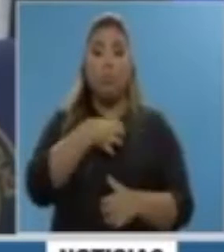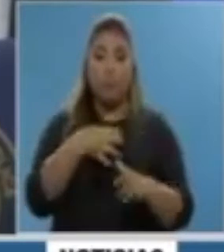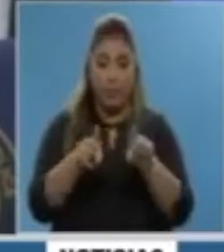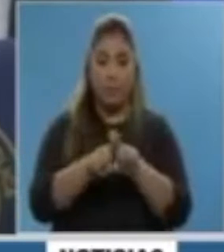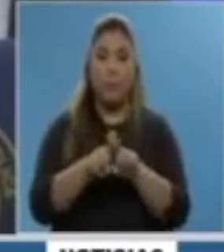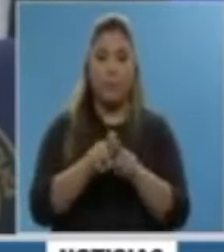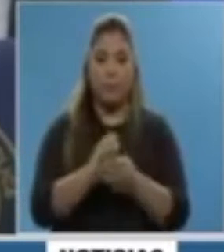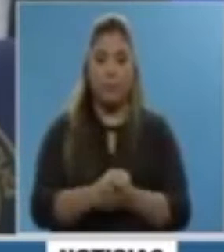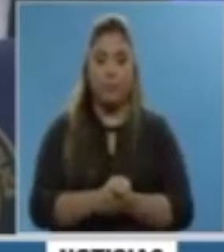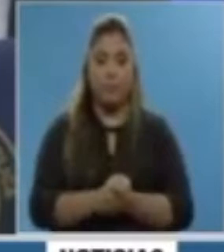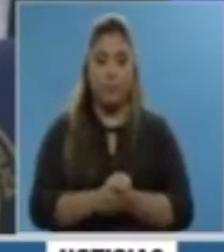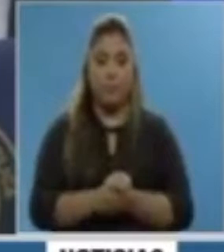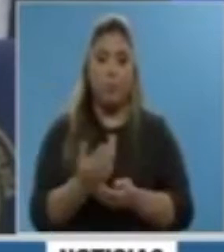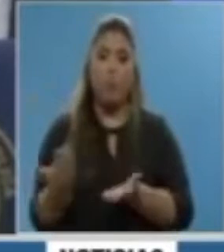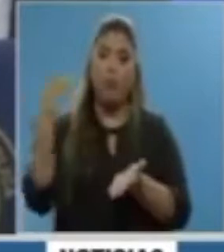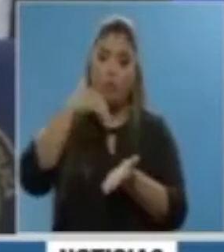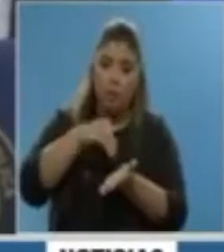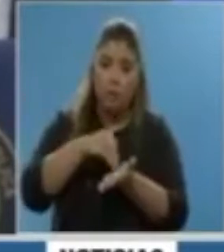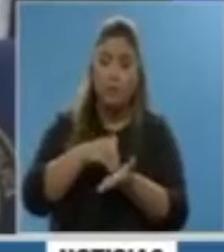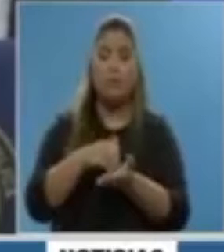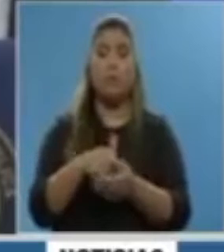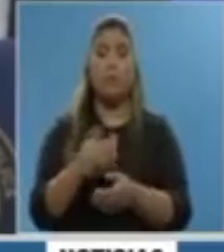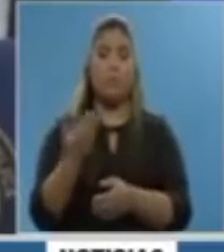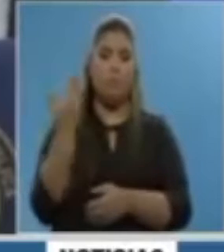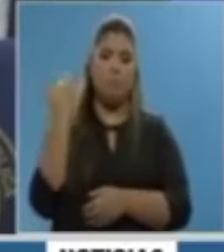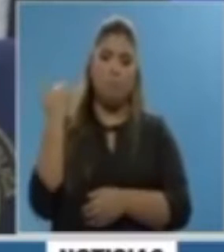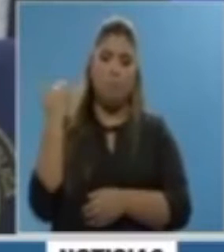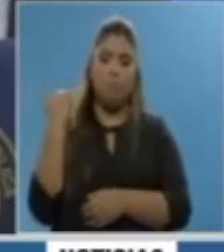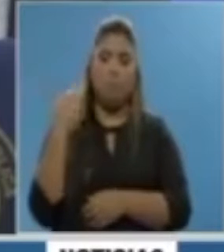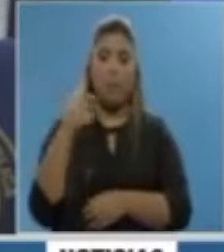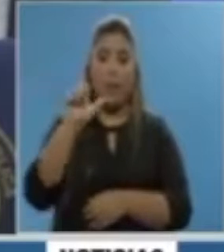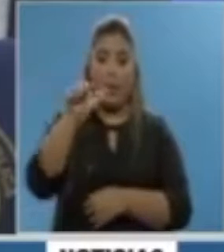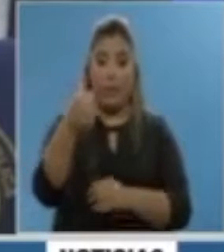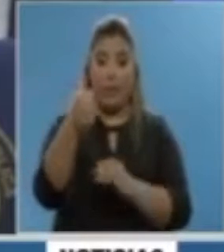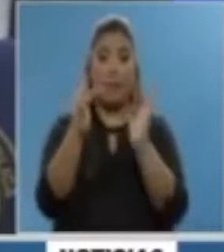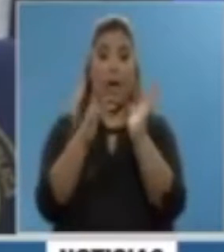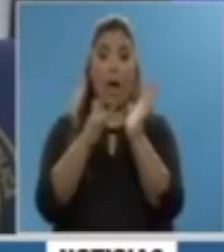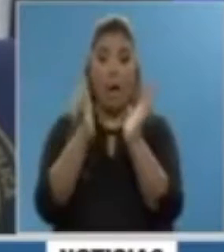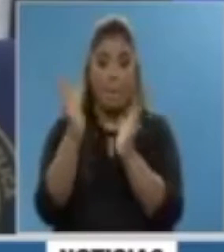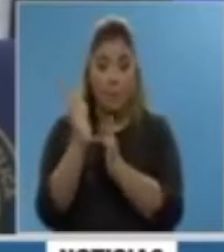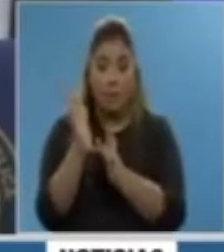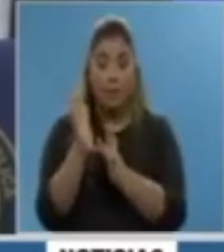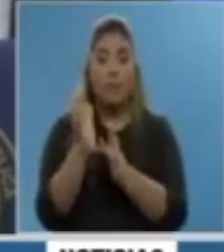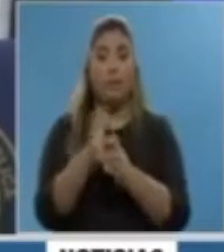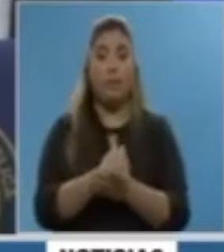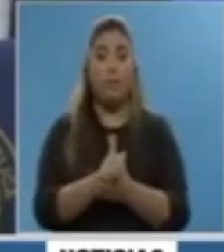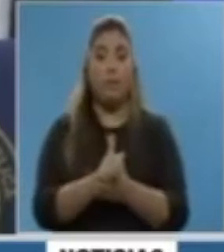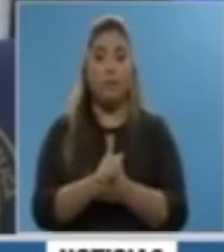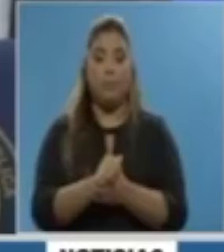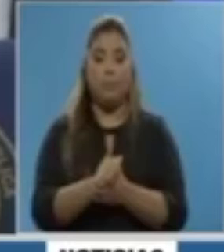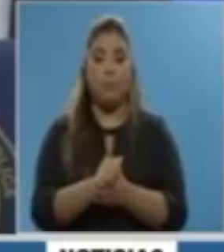Nuevamente, como hemos venido reiterando aproximadamente desde el 10 de abril, el número